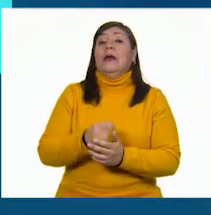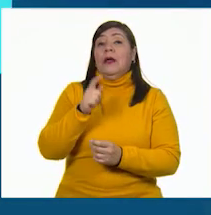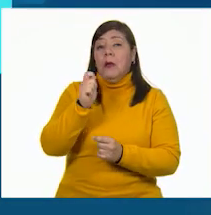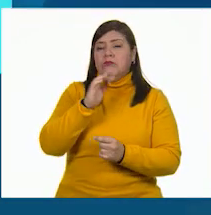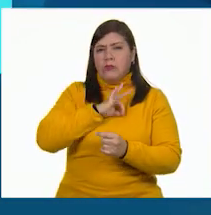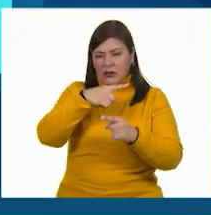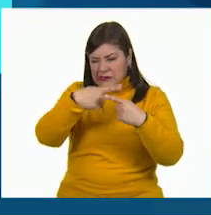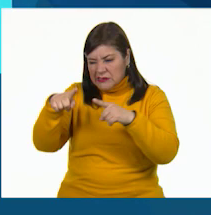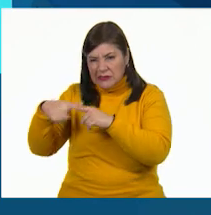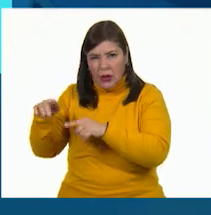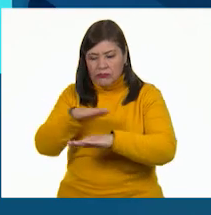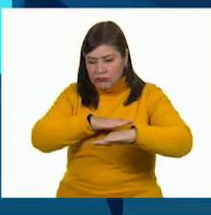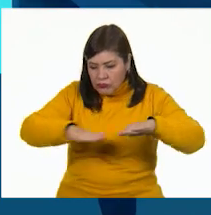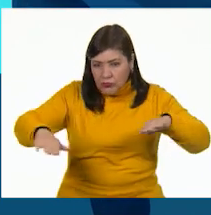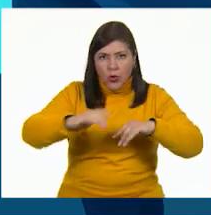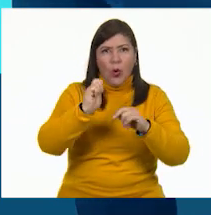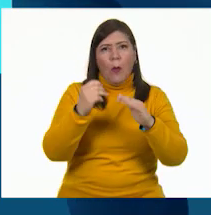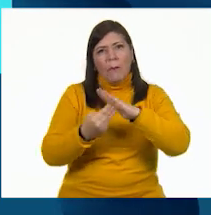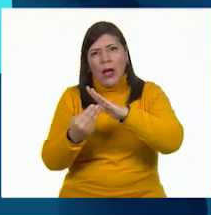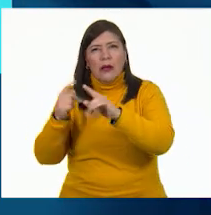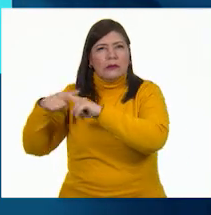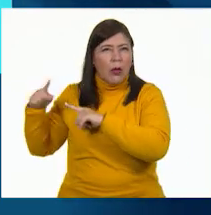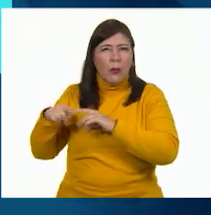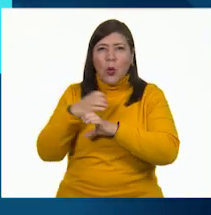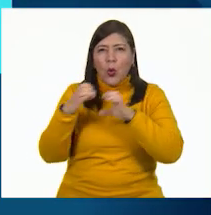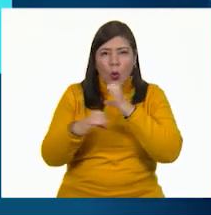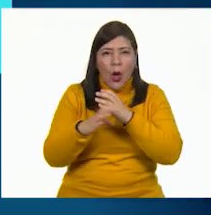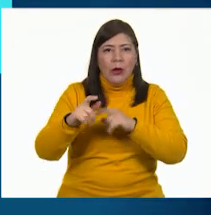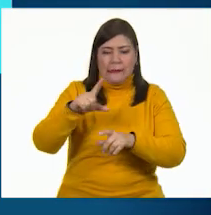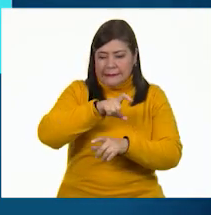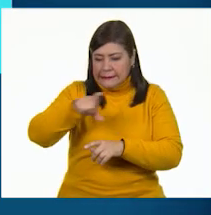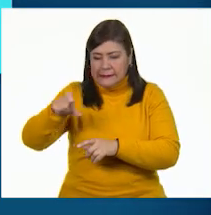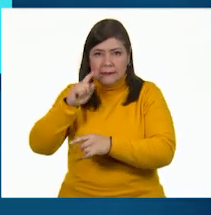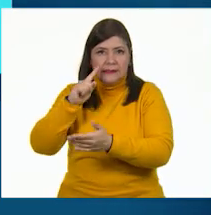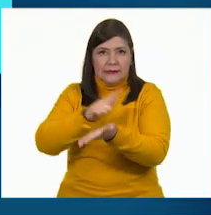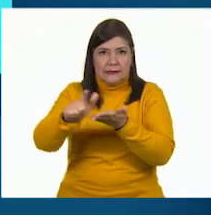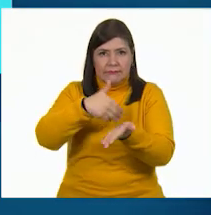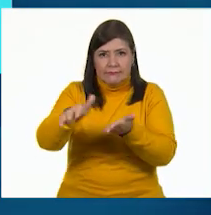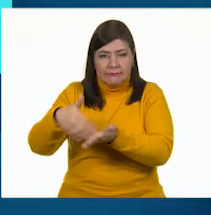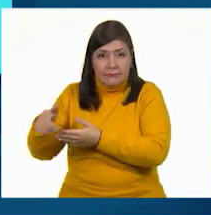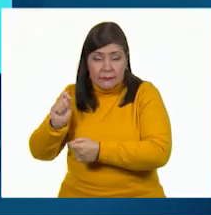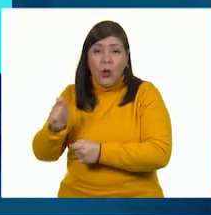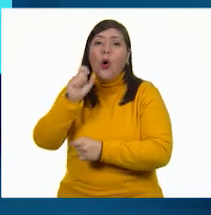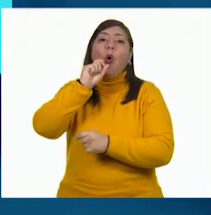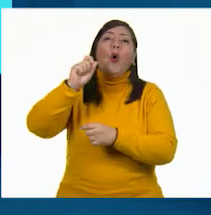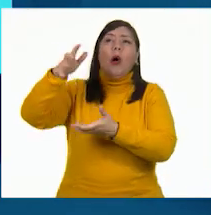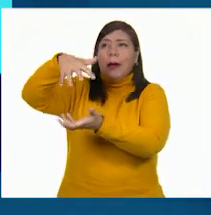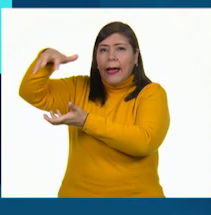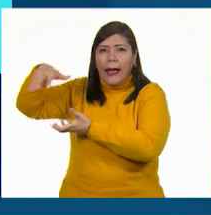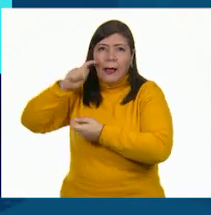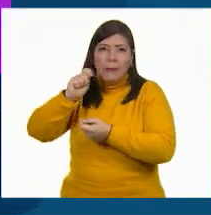Desinfecta las superficies y los objetos que más utilizas. También las cosas que compres en la tienda o el supermercado.